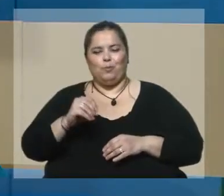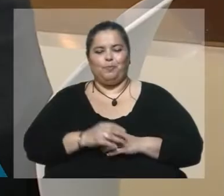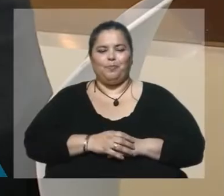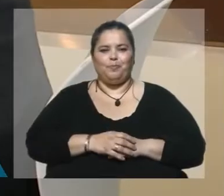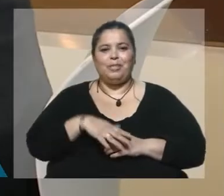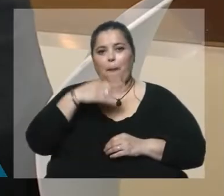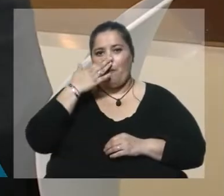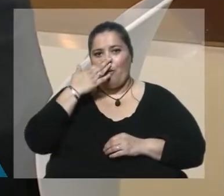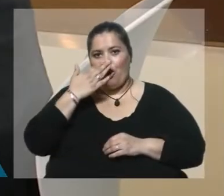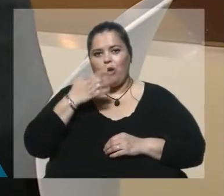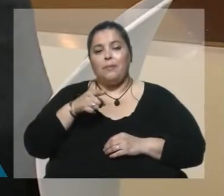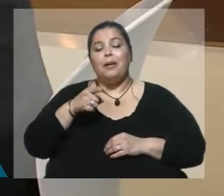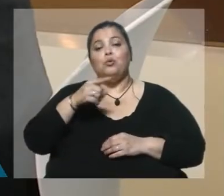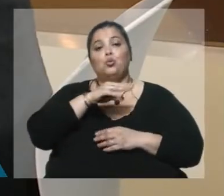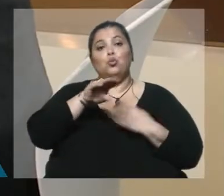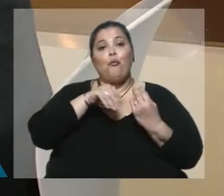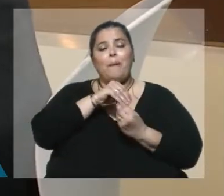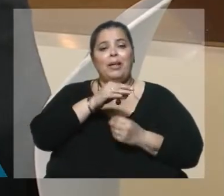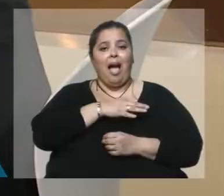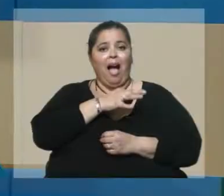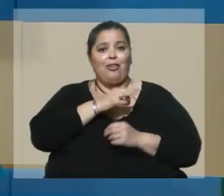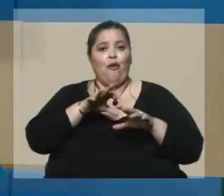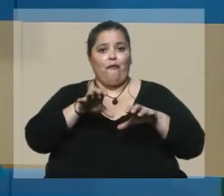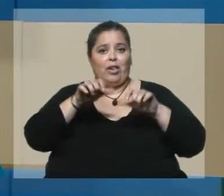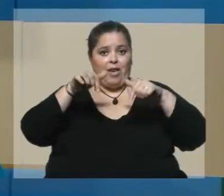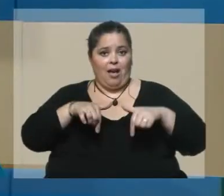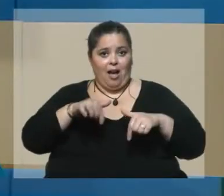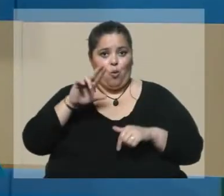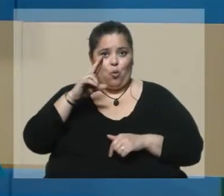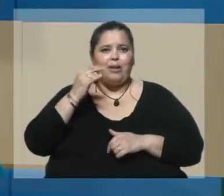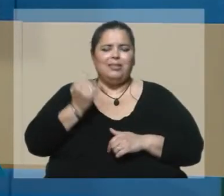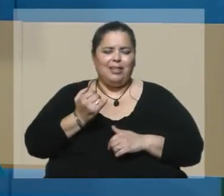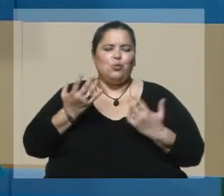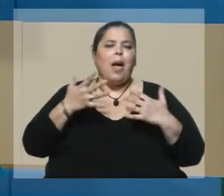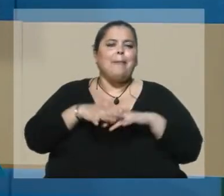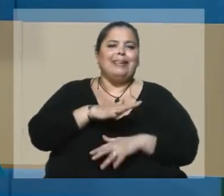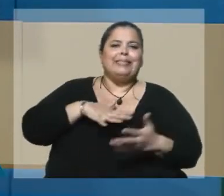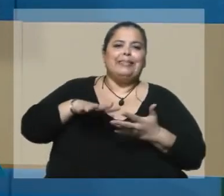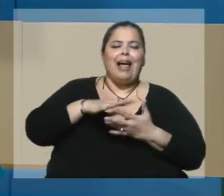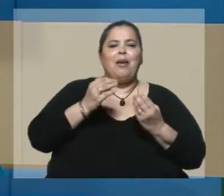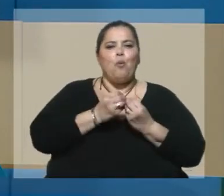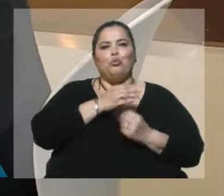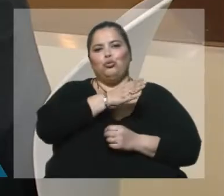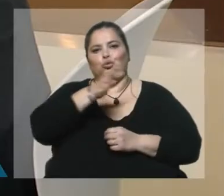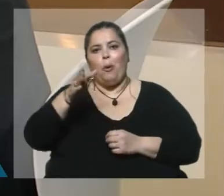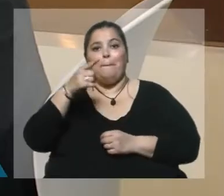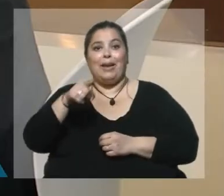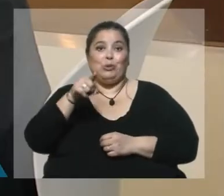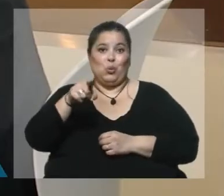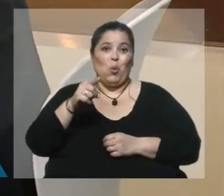la familia entonces hace años que está instalada acá en Uruguay sí es una mezcla de muchos lugares este apellido